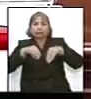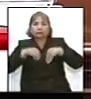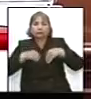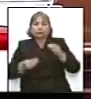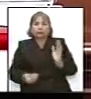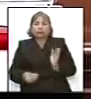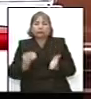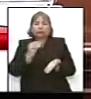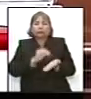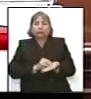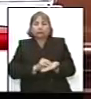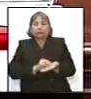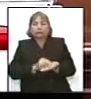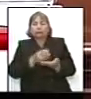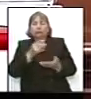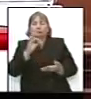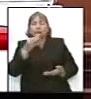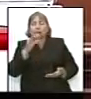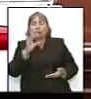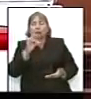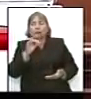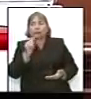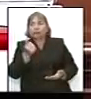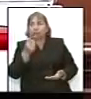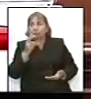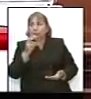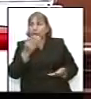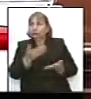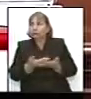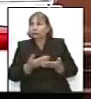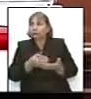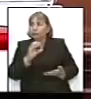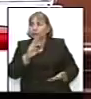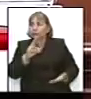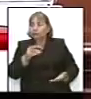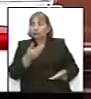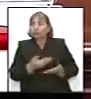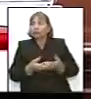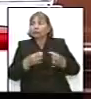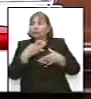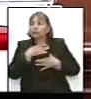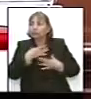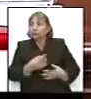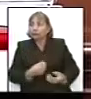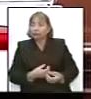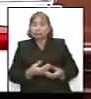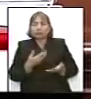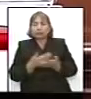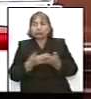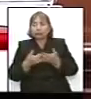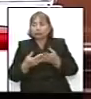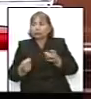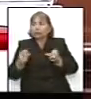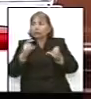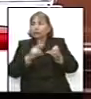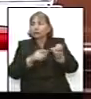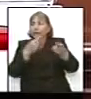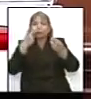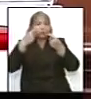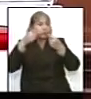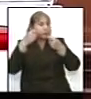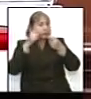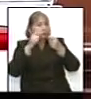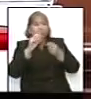recaído en el proyecto de ley 1906-2017-CR. Ley que declara de interés nacional la promoción e inclusión del corredor turístico del